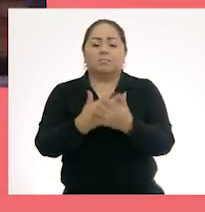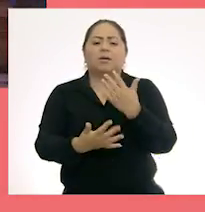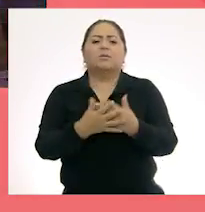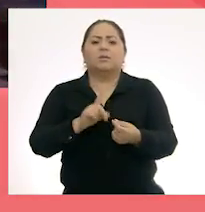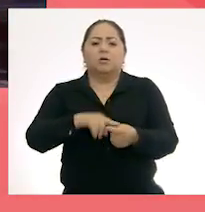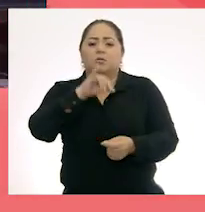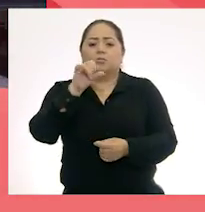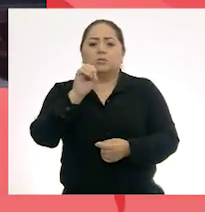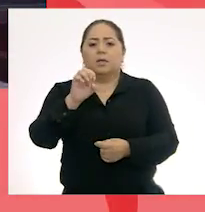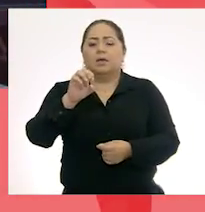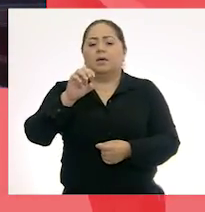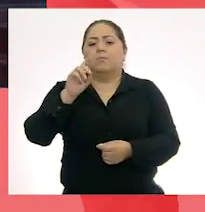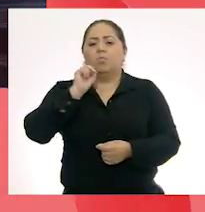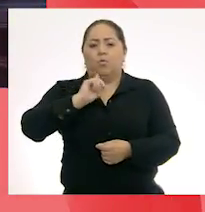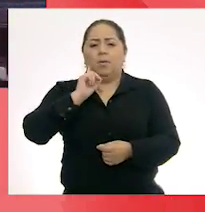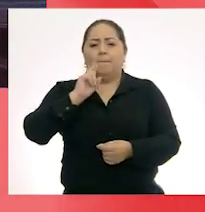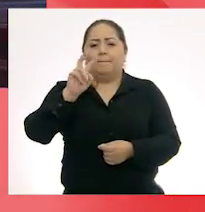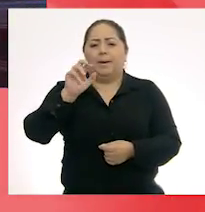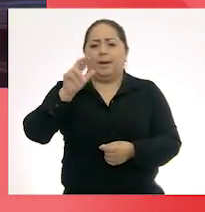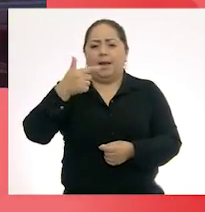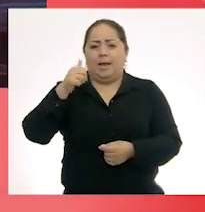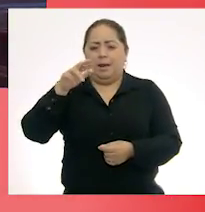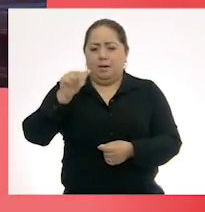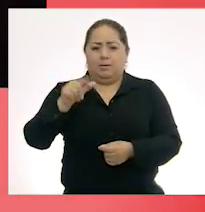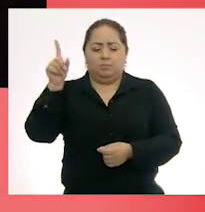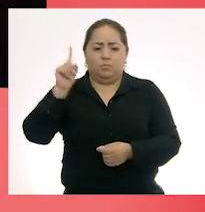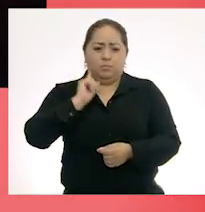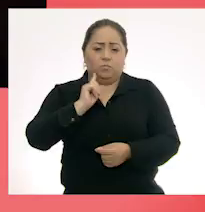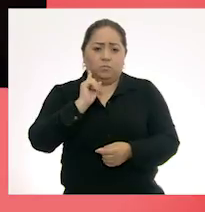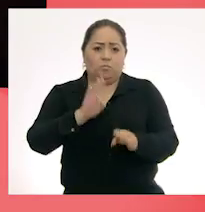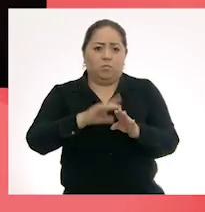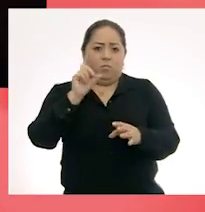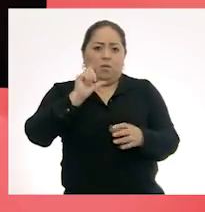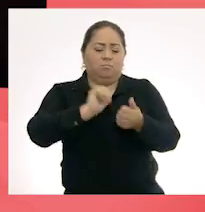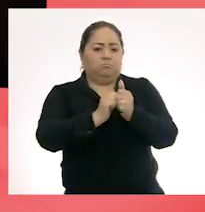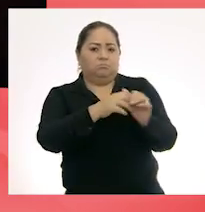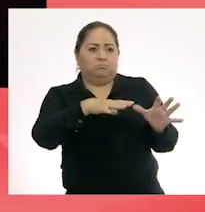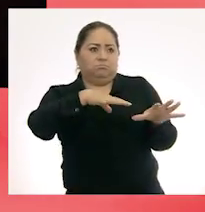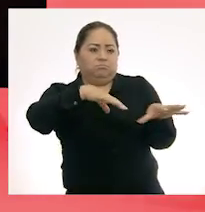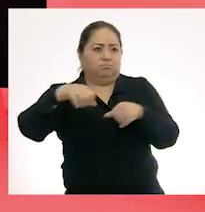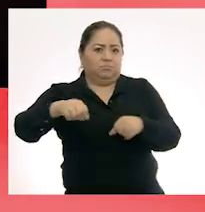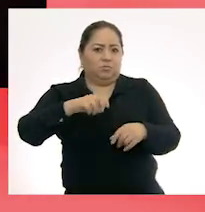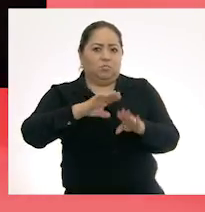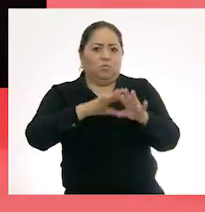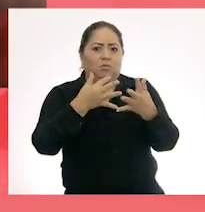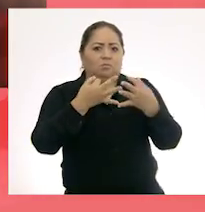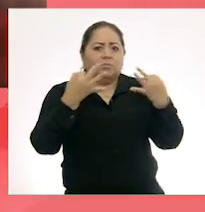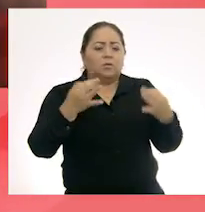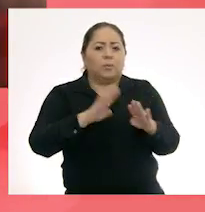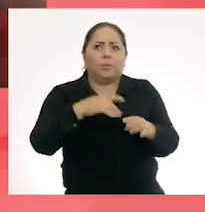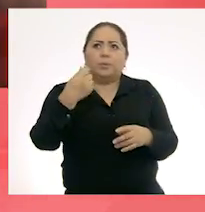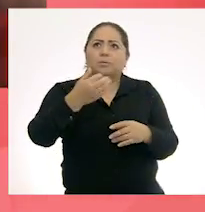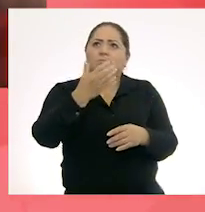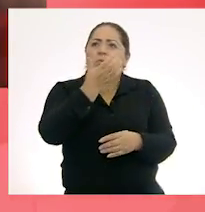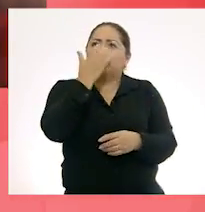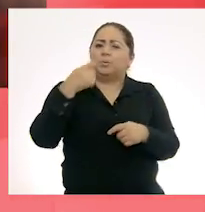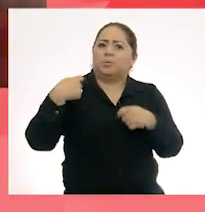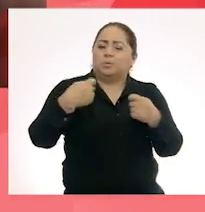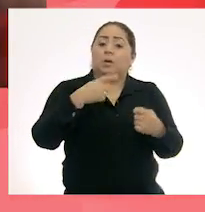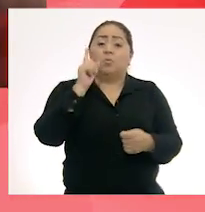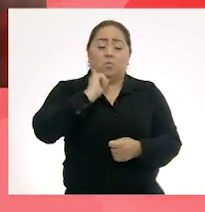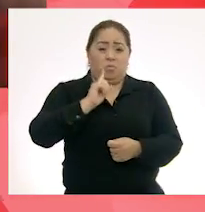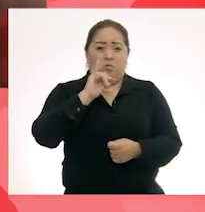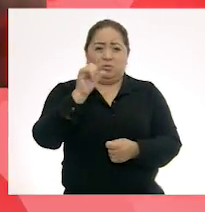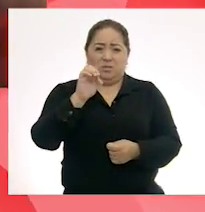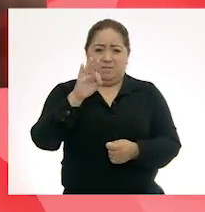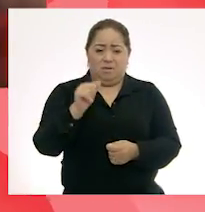doña Josefa Vergara, que es la ilustre queretana, que es cuando más fama adquiere estas tierras, ¿no? Les puedo decir que doña Josefa